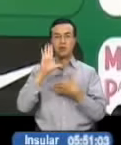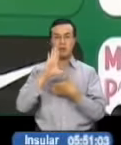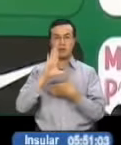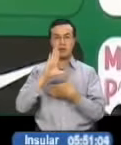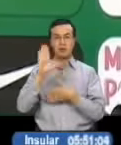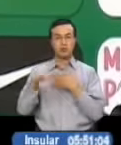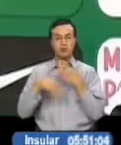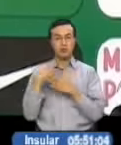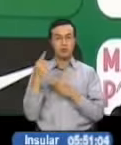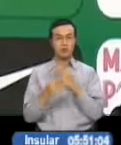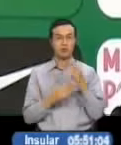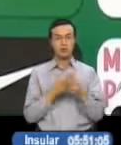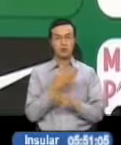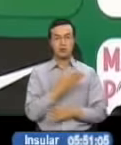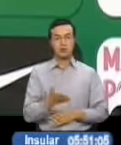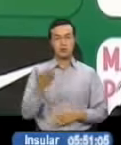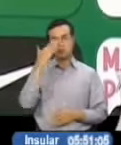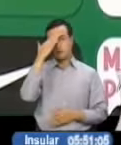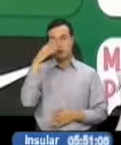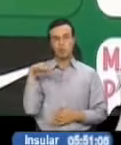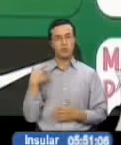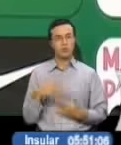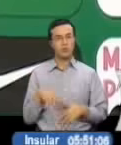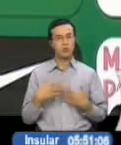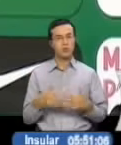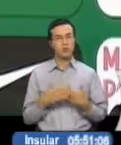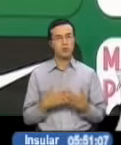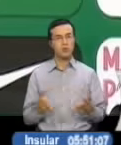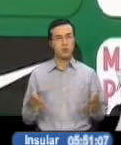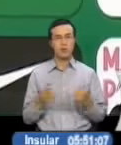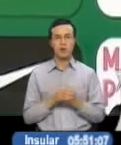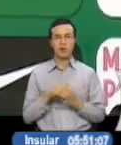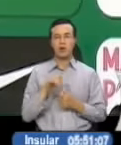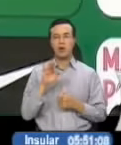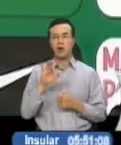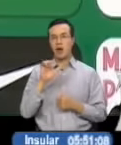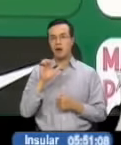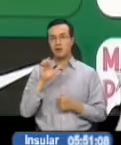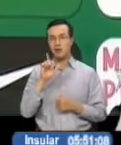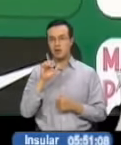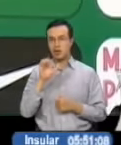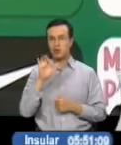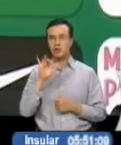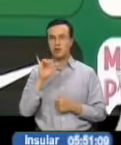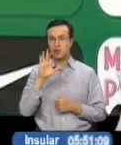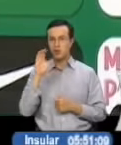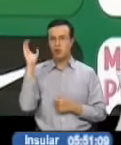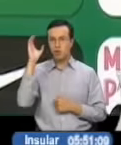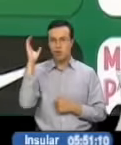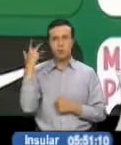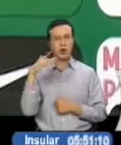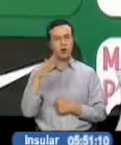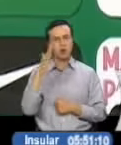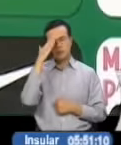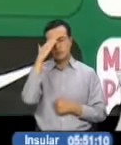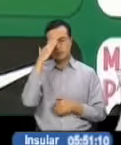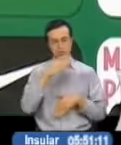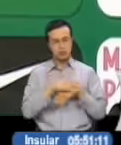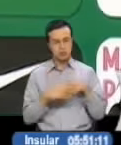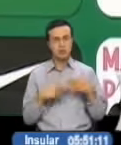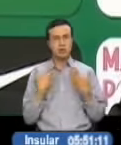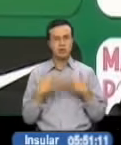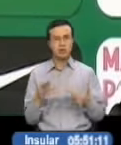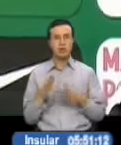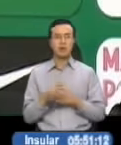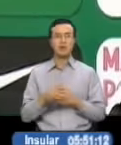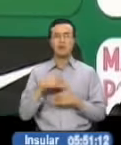día es increíble lo que ha generado esto, lo que ha generado Atlético Nacional en la cancha. Saber que todo el continente, porque me escriben